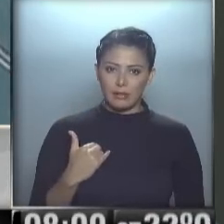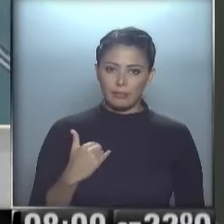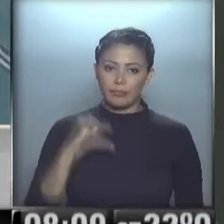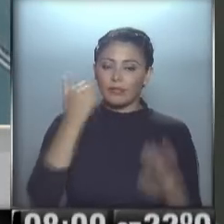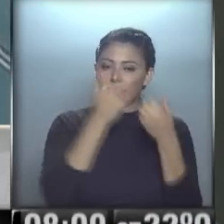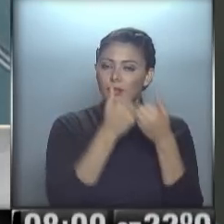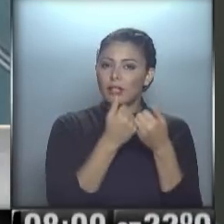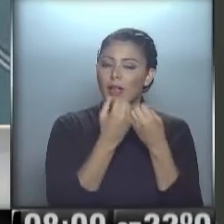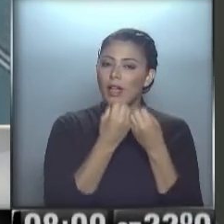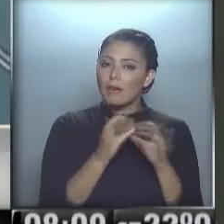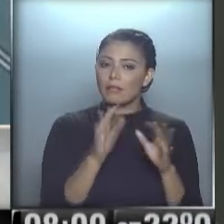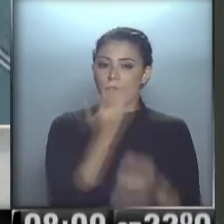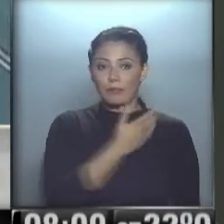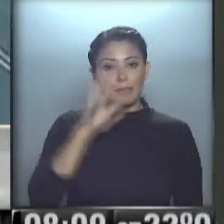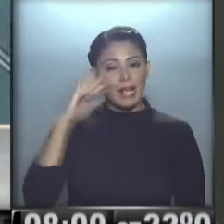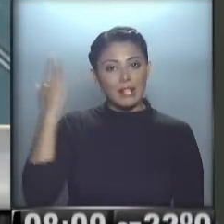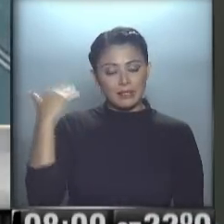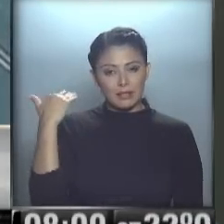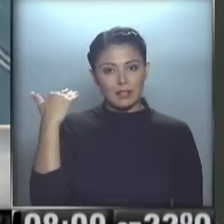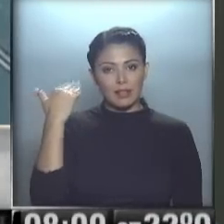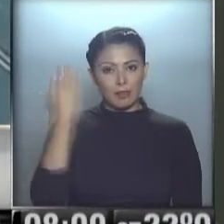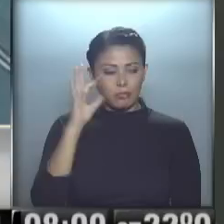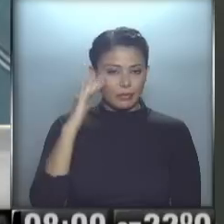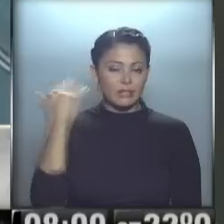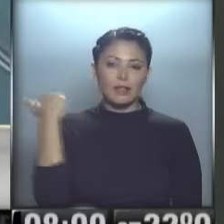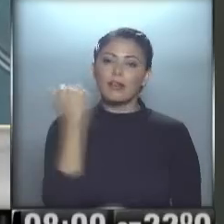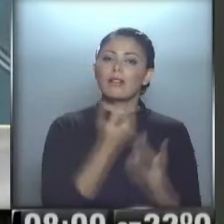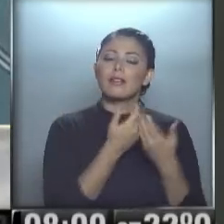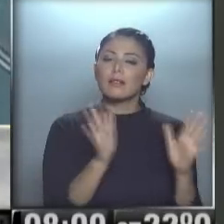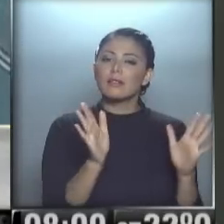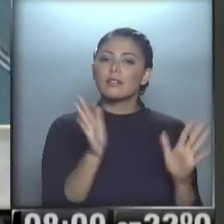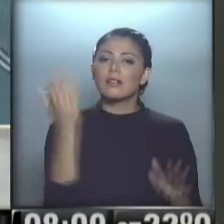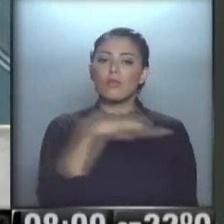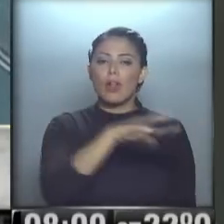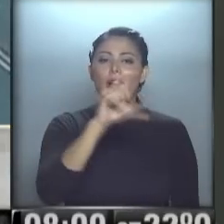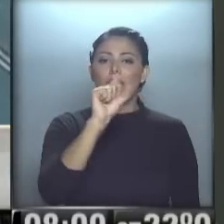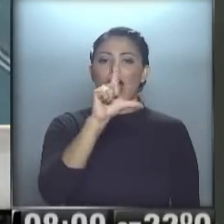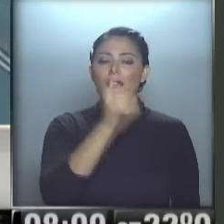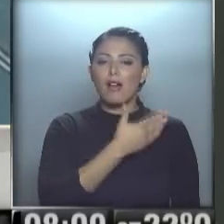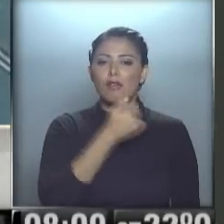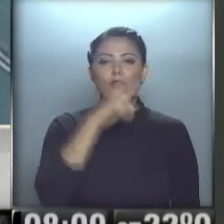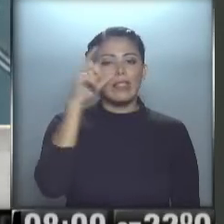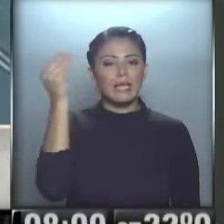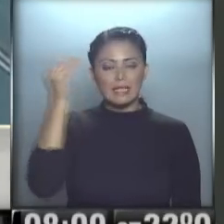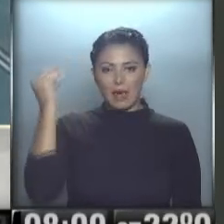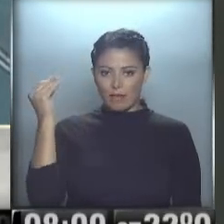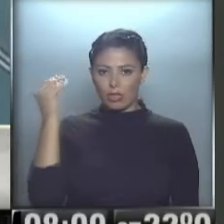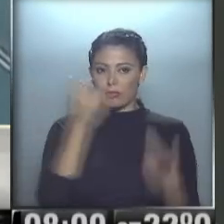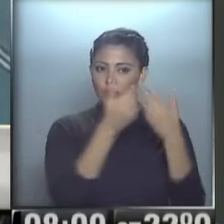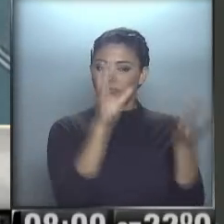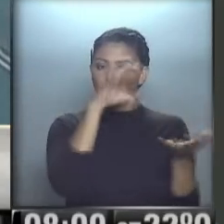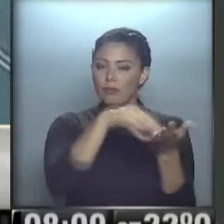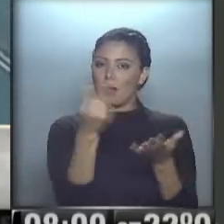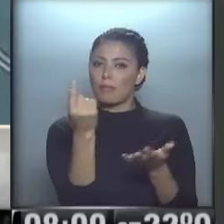inauguración que la presidenta de la nación la Doctora Cristina Fernández de kirner llevó a cabo en el calfate el día sábado precisamente una